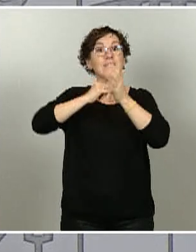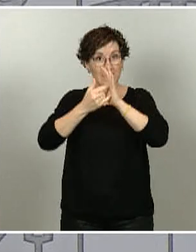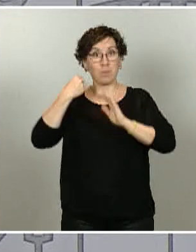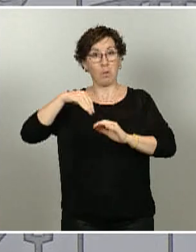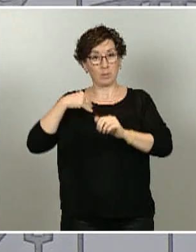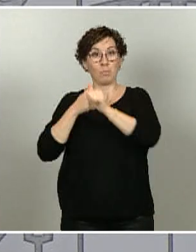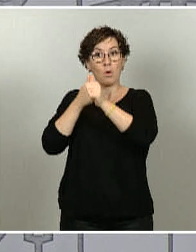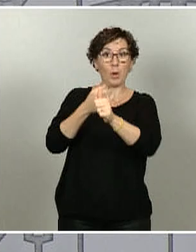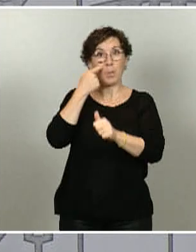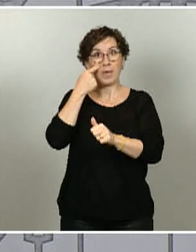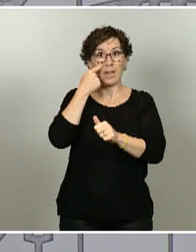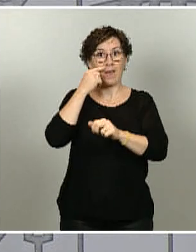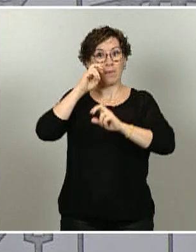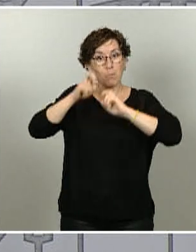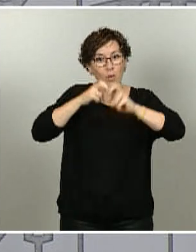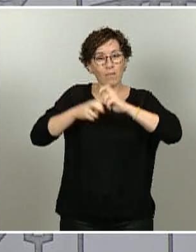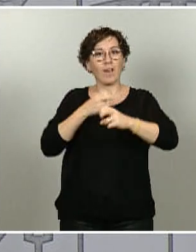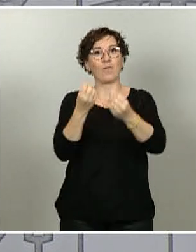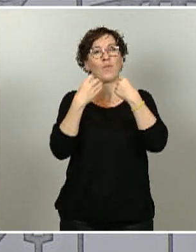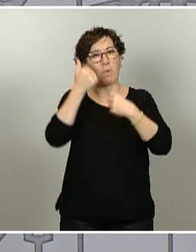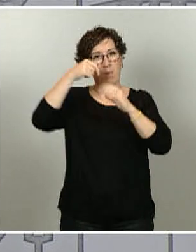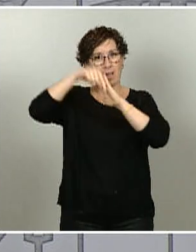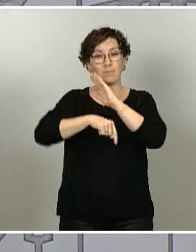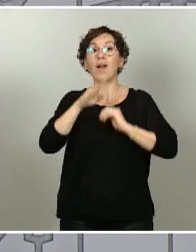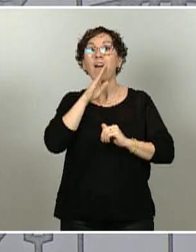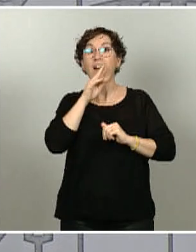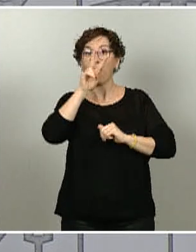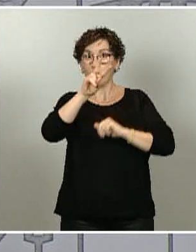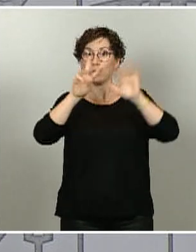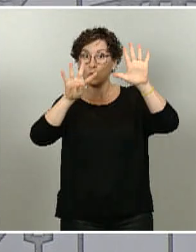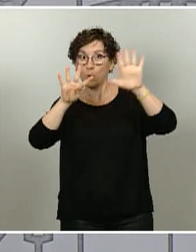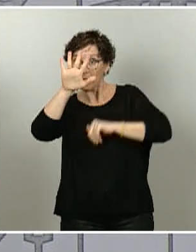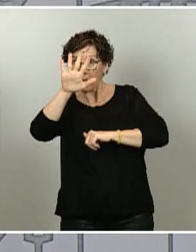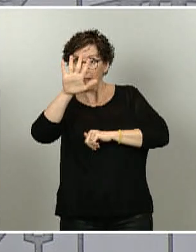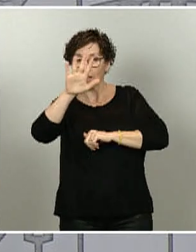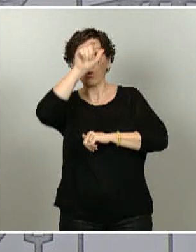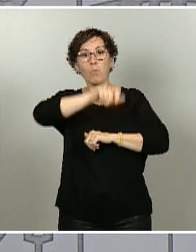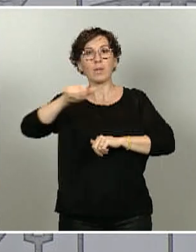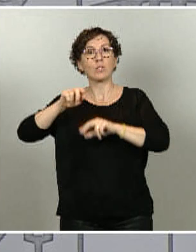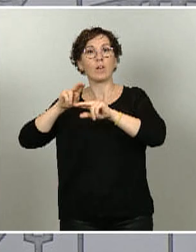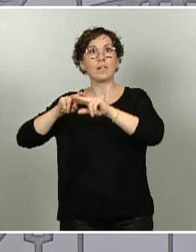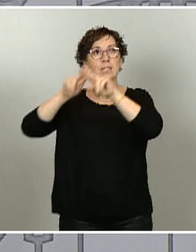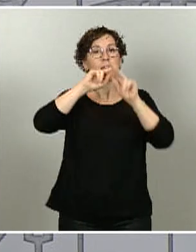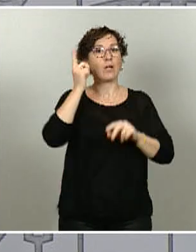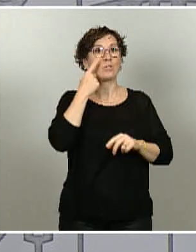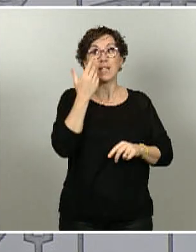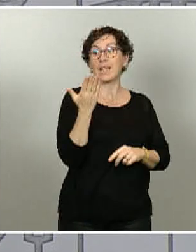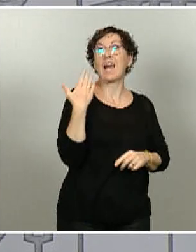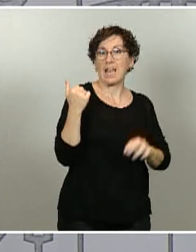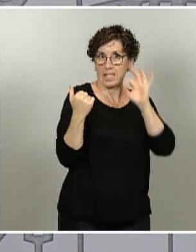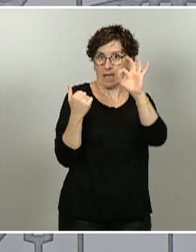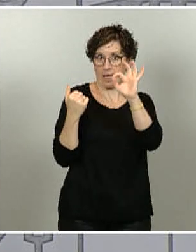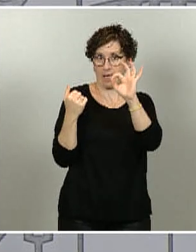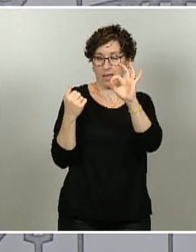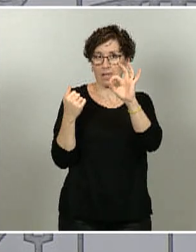pasados. Sabemos que de esos 195 personas diagnosticadas ayer son solamente alrededor de